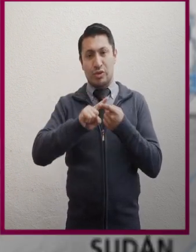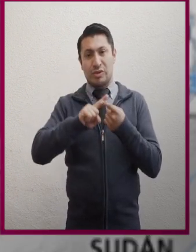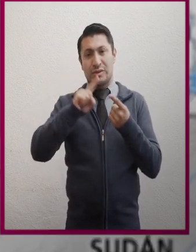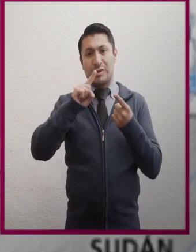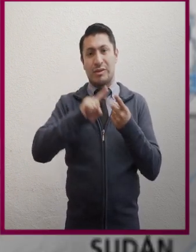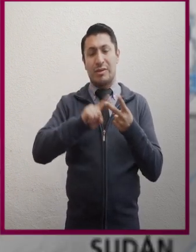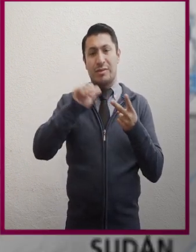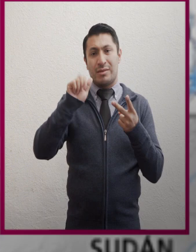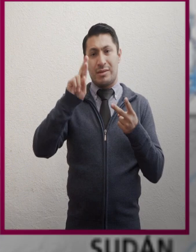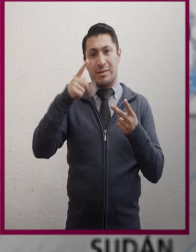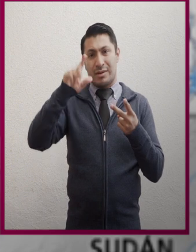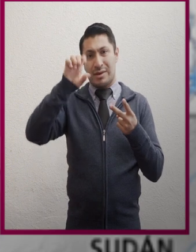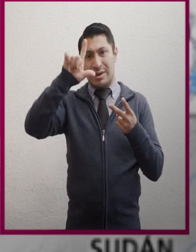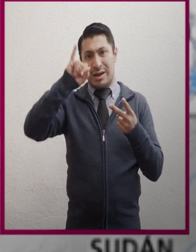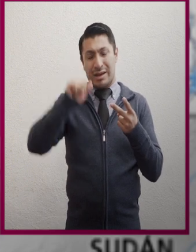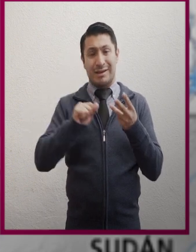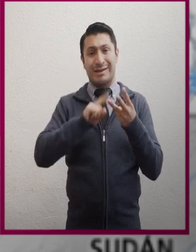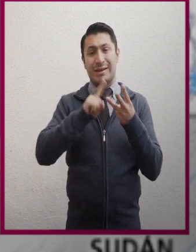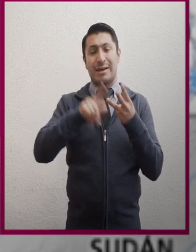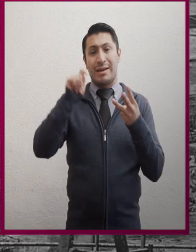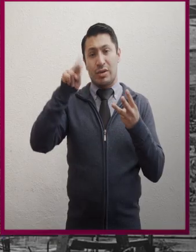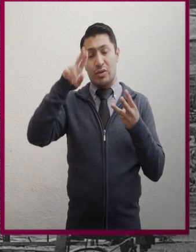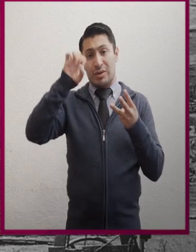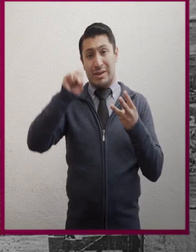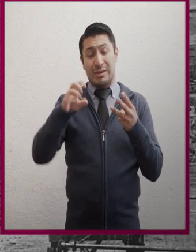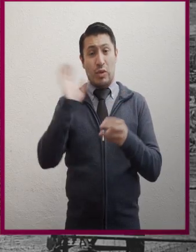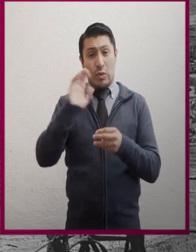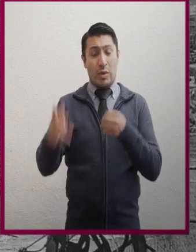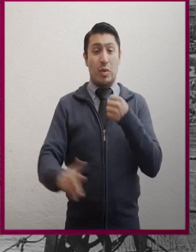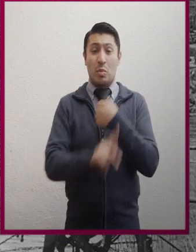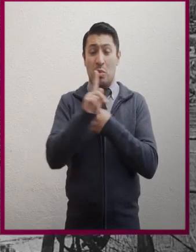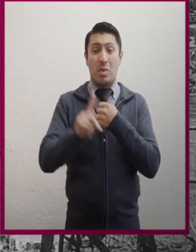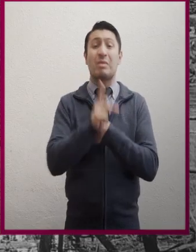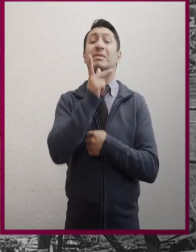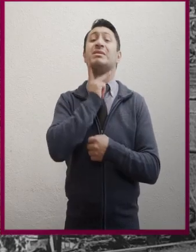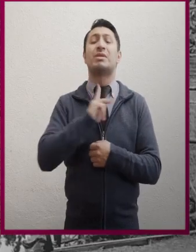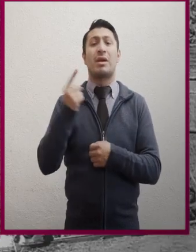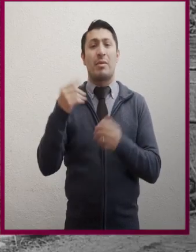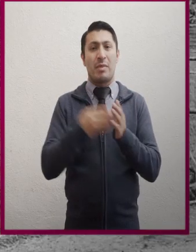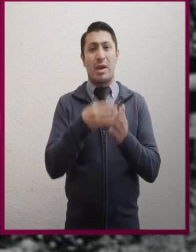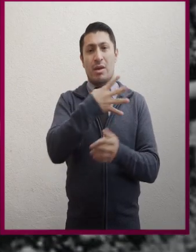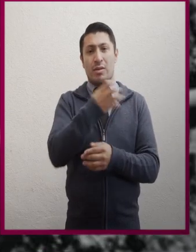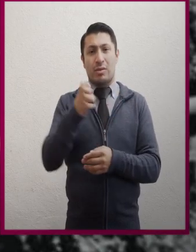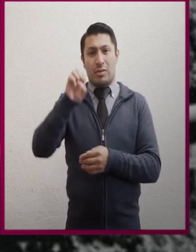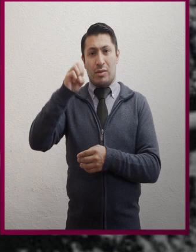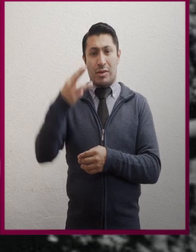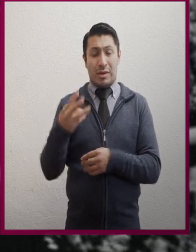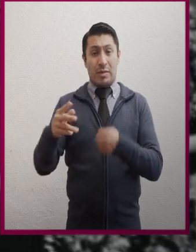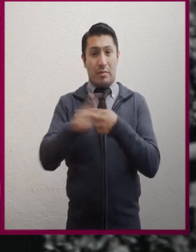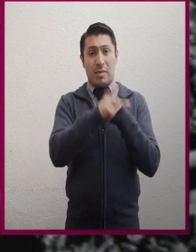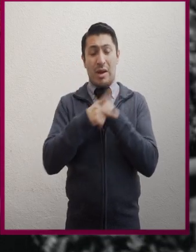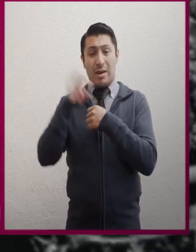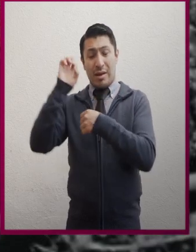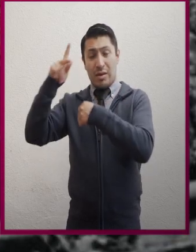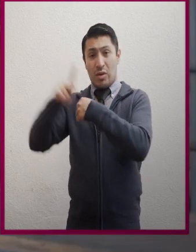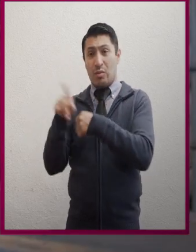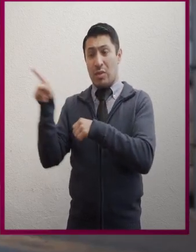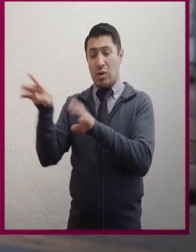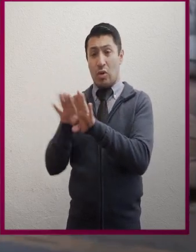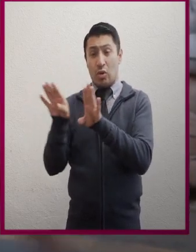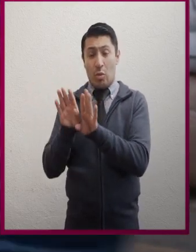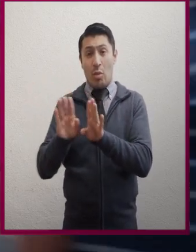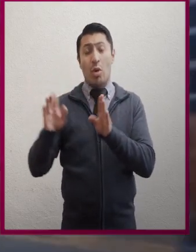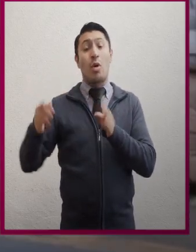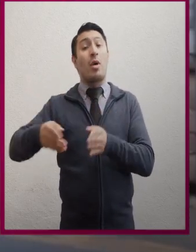Marruecos, Argelia y Túnez. A partir de la crisis del petróleo de 1973, los países europeos endurecieron